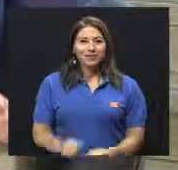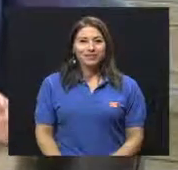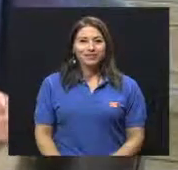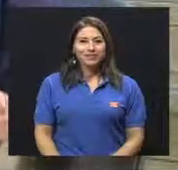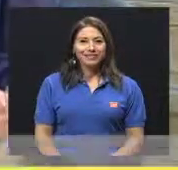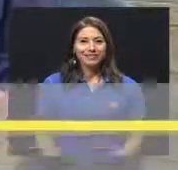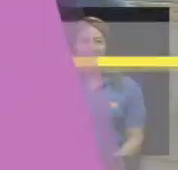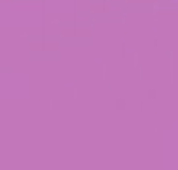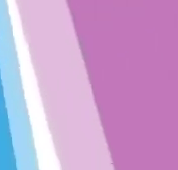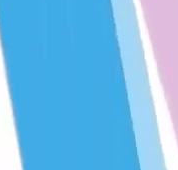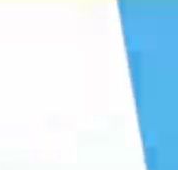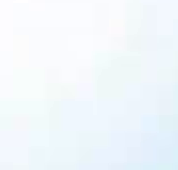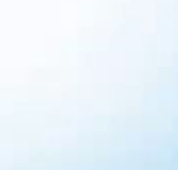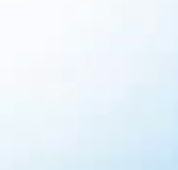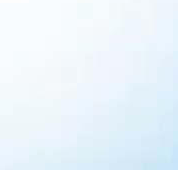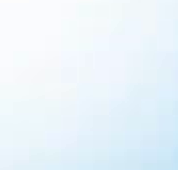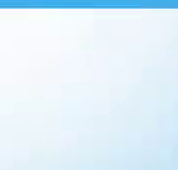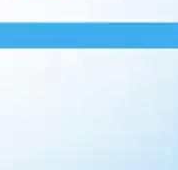Mejor.